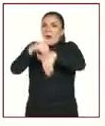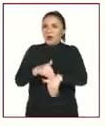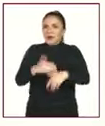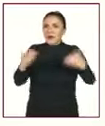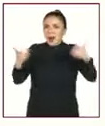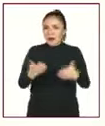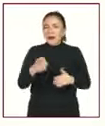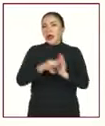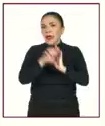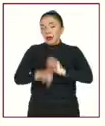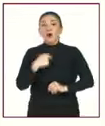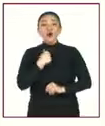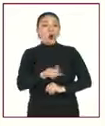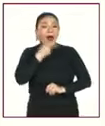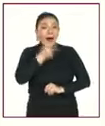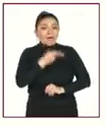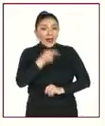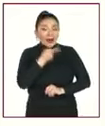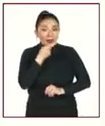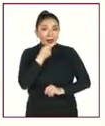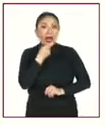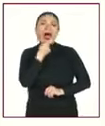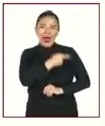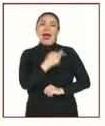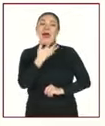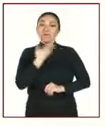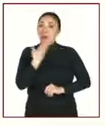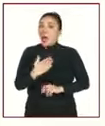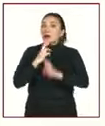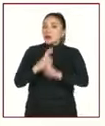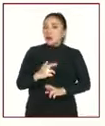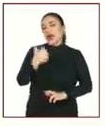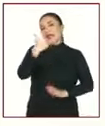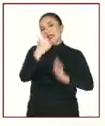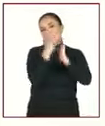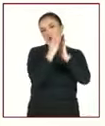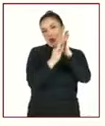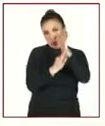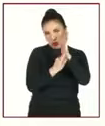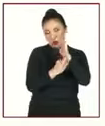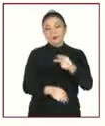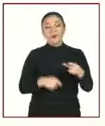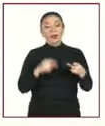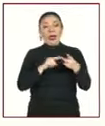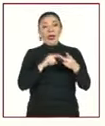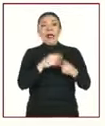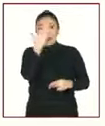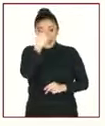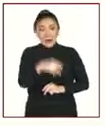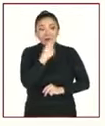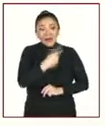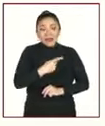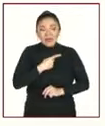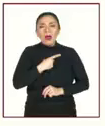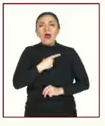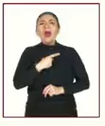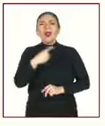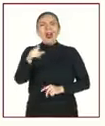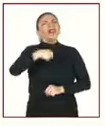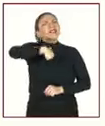cuando hablamos, eso se califica con 6 puntos. Si localiza el dolor justo después del estímulo que